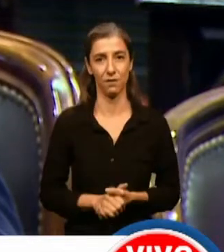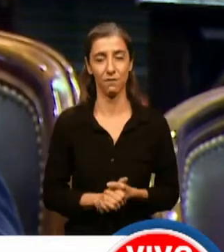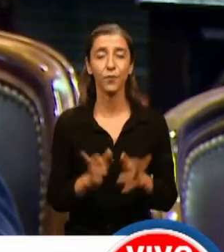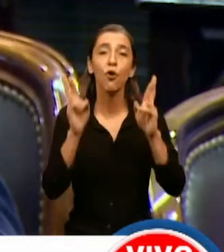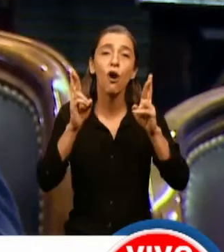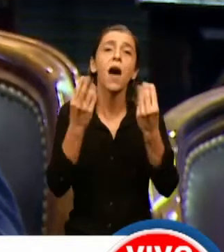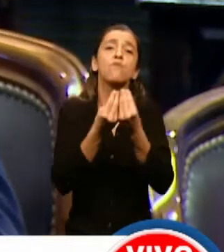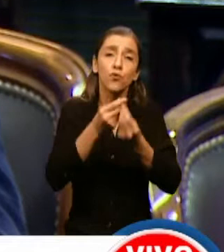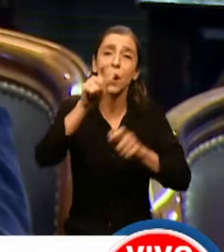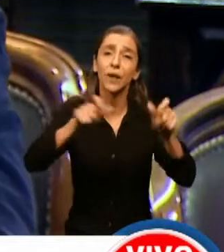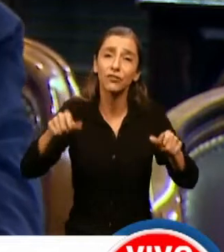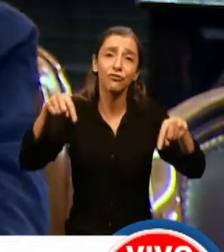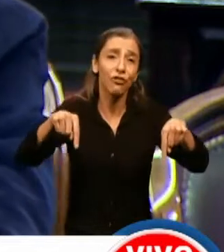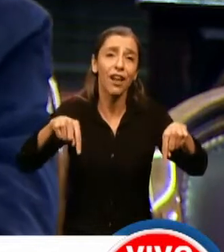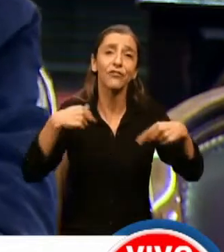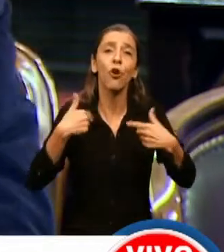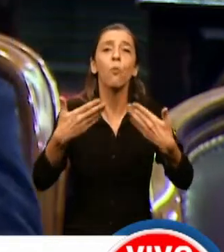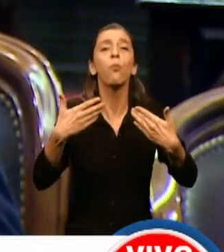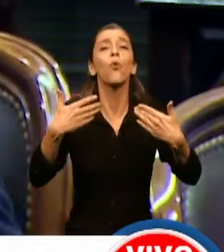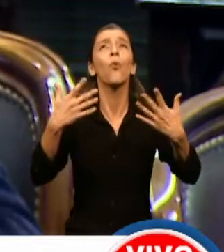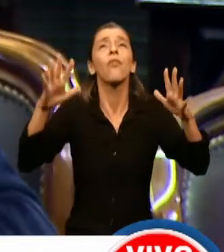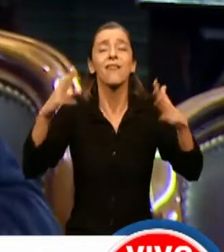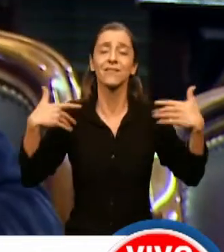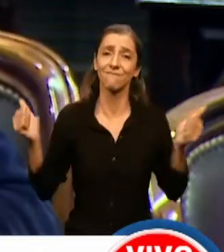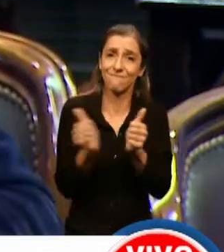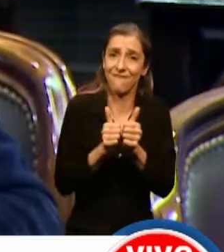a estar presentes acompañándonos.